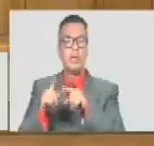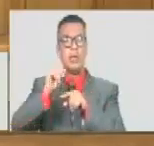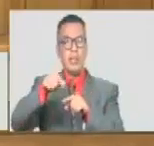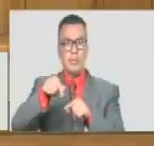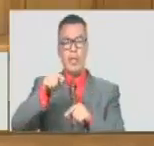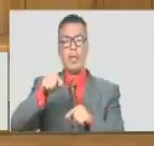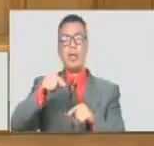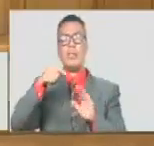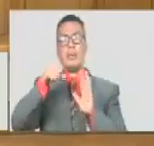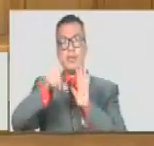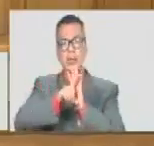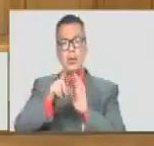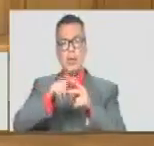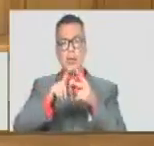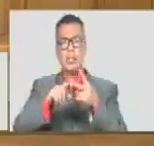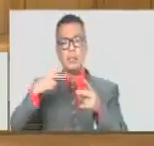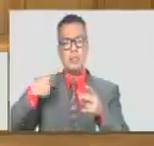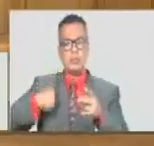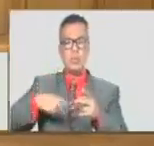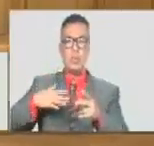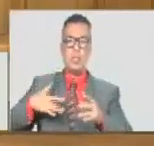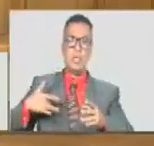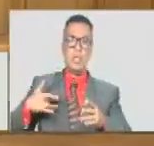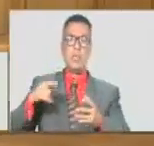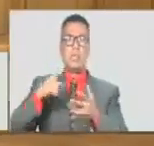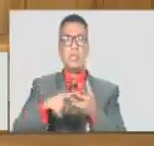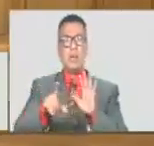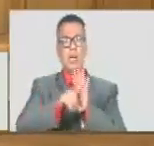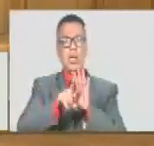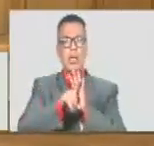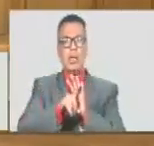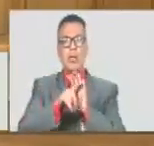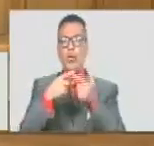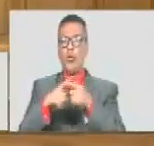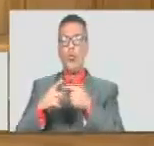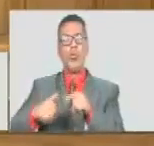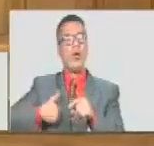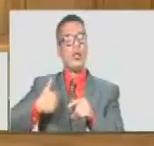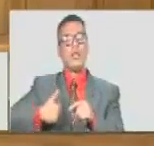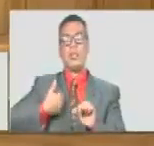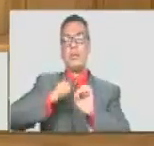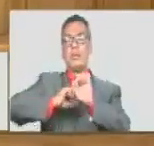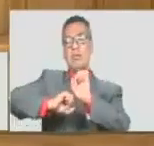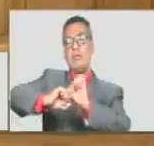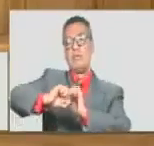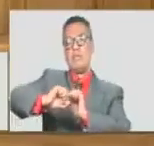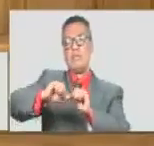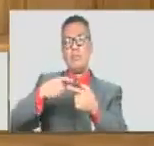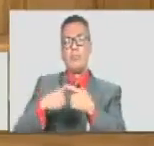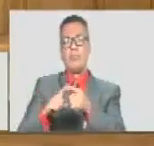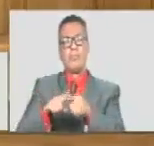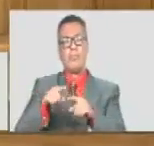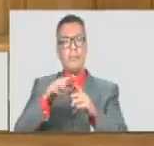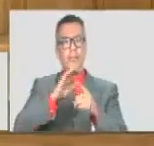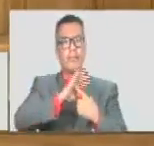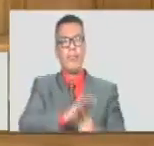nos toca la sensibilidad, como es la ley contra todo tipo de discriminación.